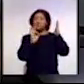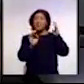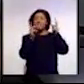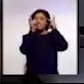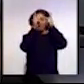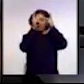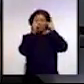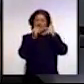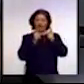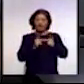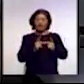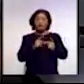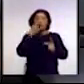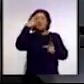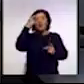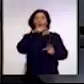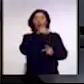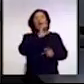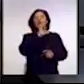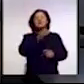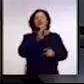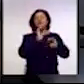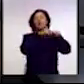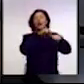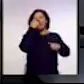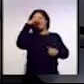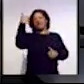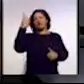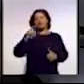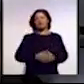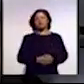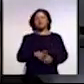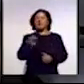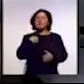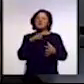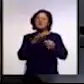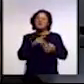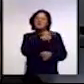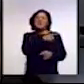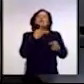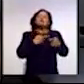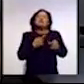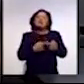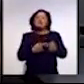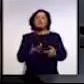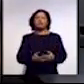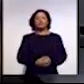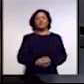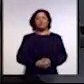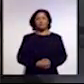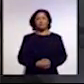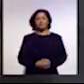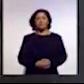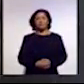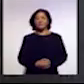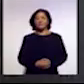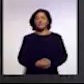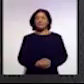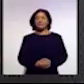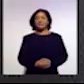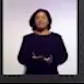muy fácilmente secretario porque no nos hablas de estos seis candidatos quienes son debo decirte antes mario que